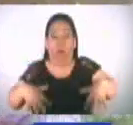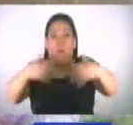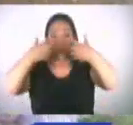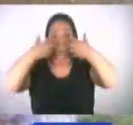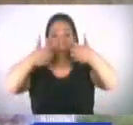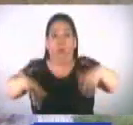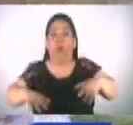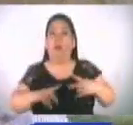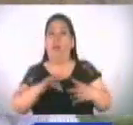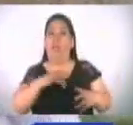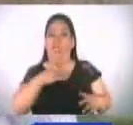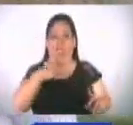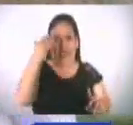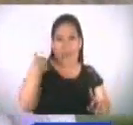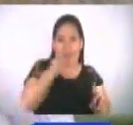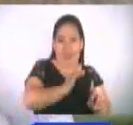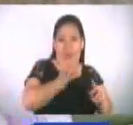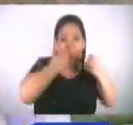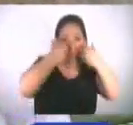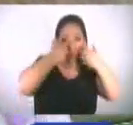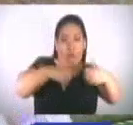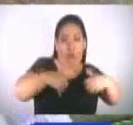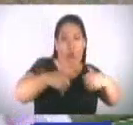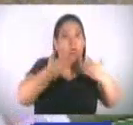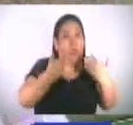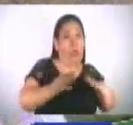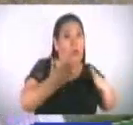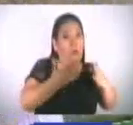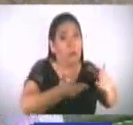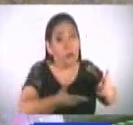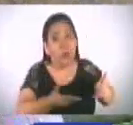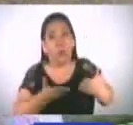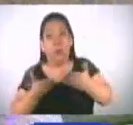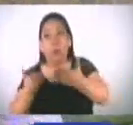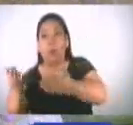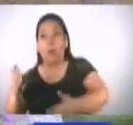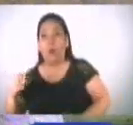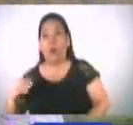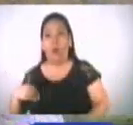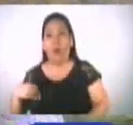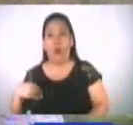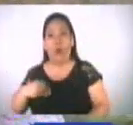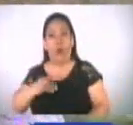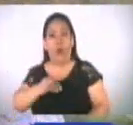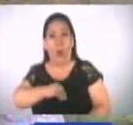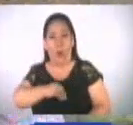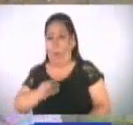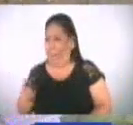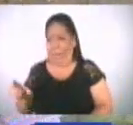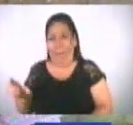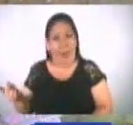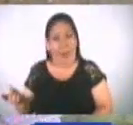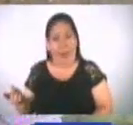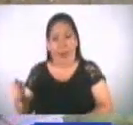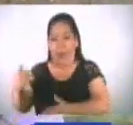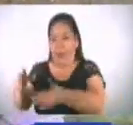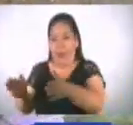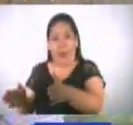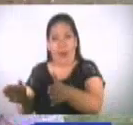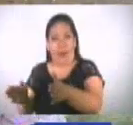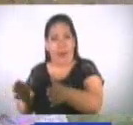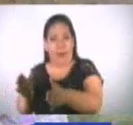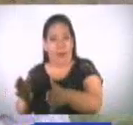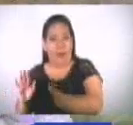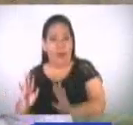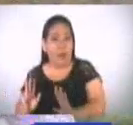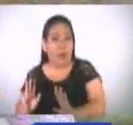luego la llevaron a pasar consulta a una clínica aquí cercana.